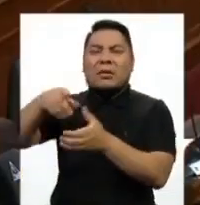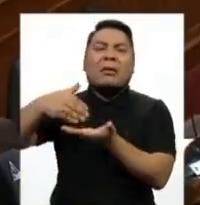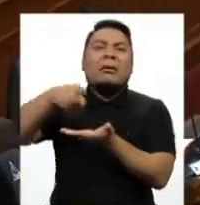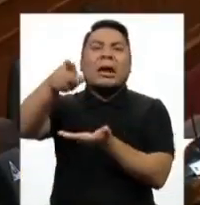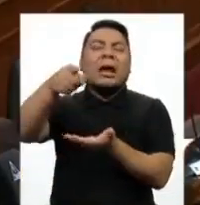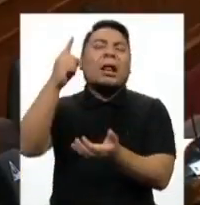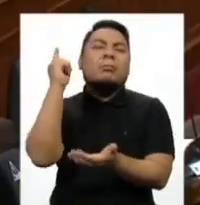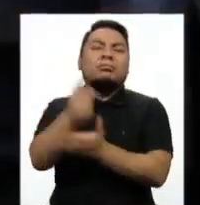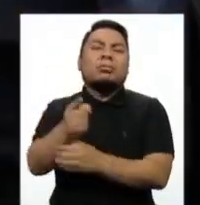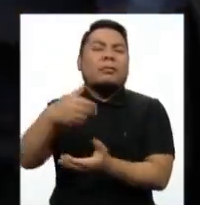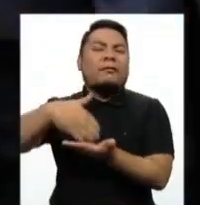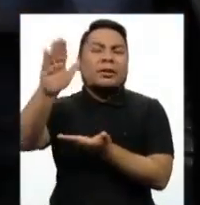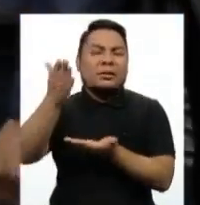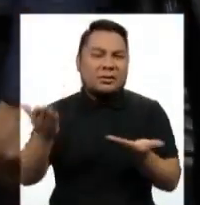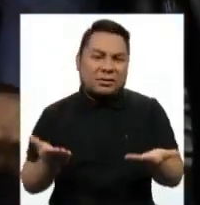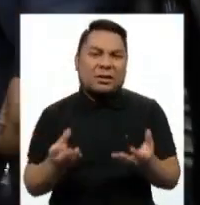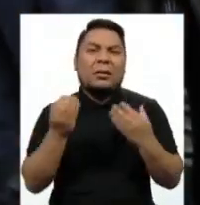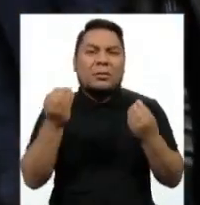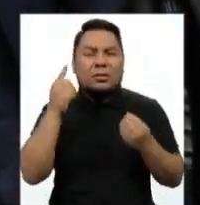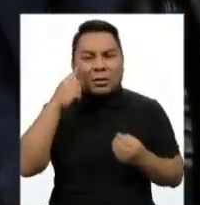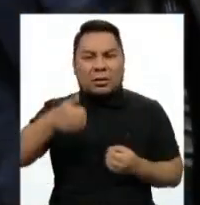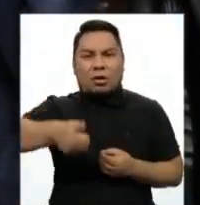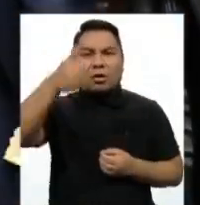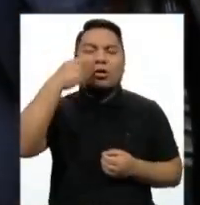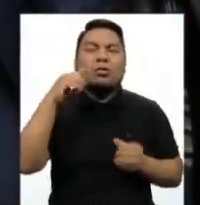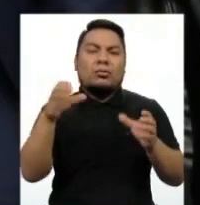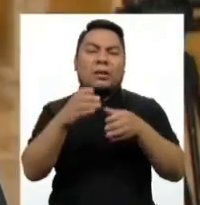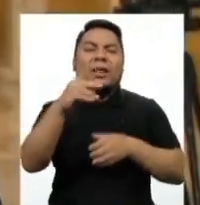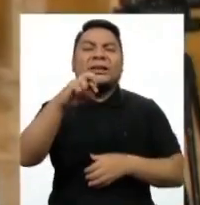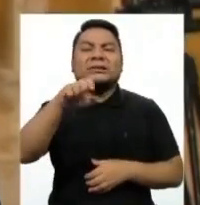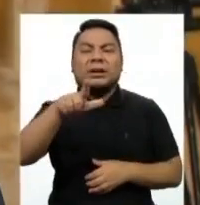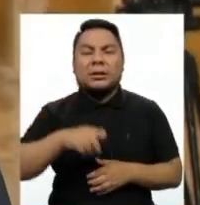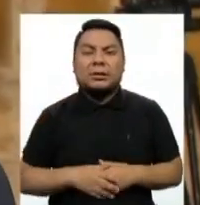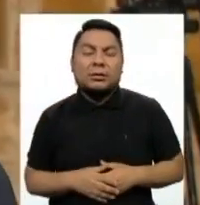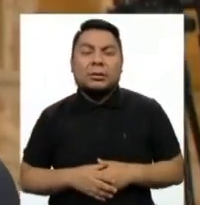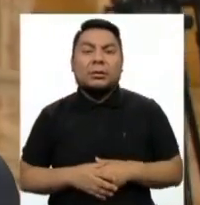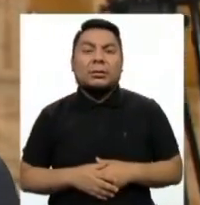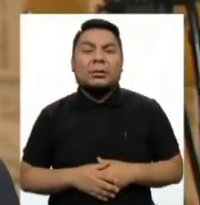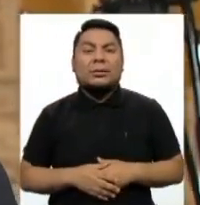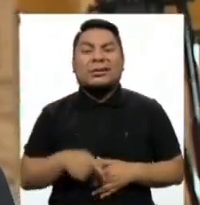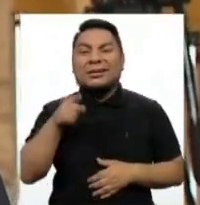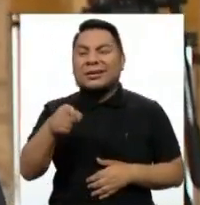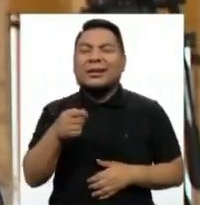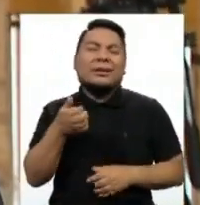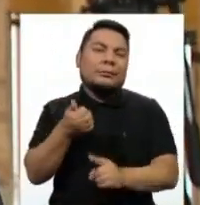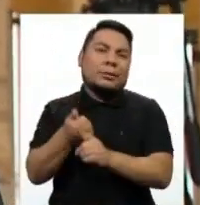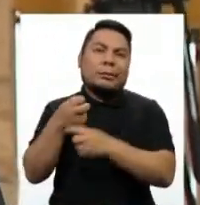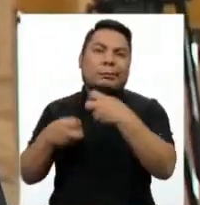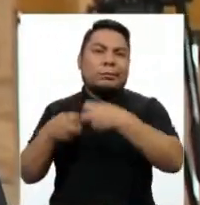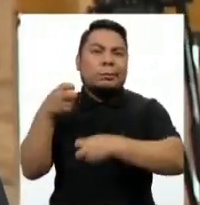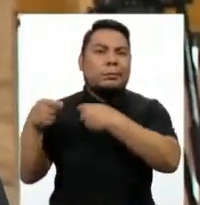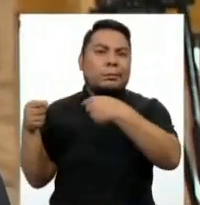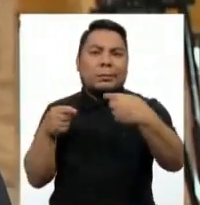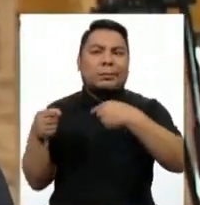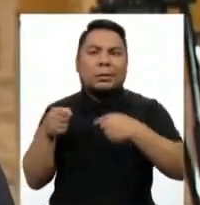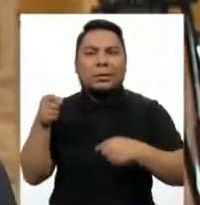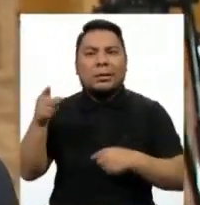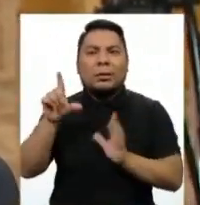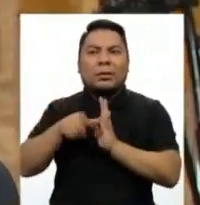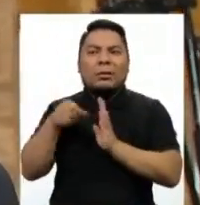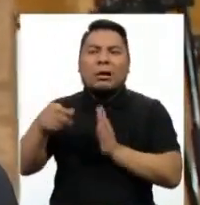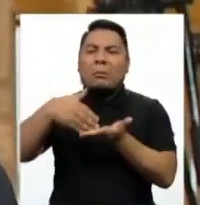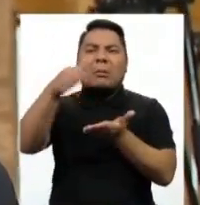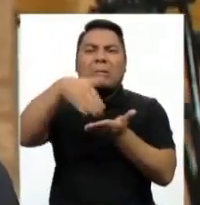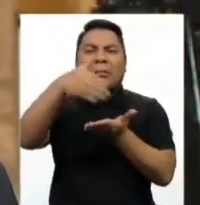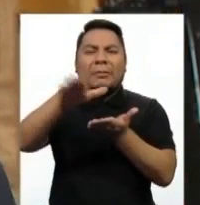por Fuerza Popular contra el presidente del Congreso, Daniel Salaverry. Generar una crisis de la mesa directiva en un momento decisorio como la que estamos llevando adelante